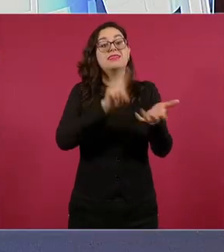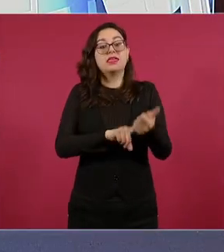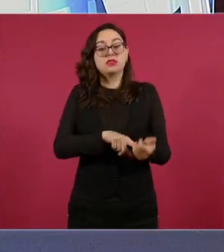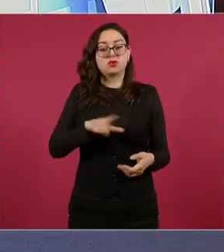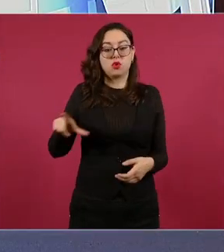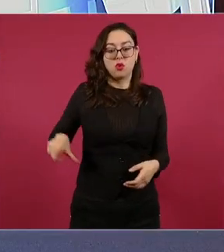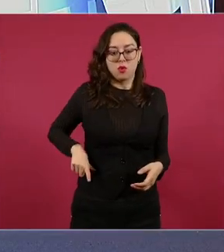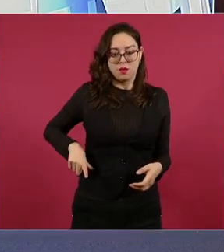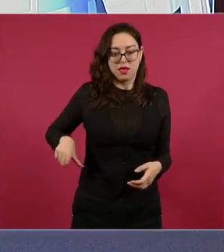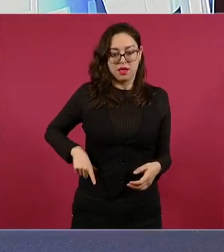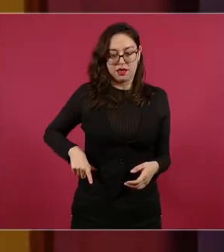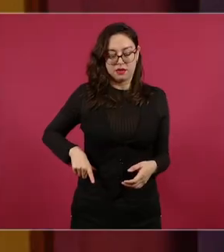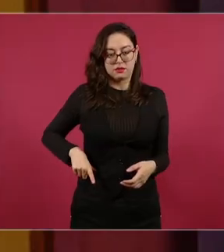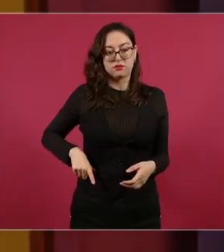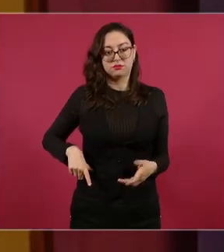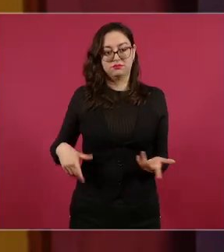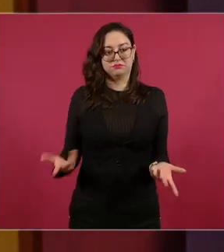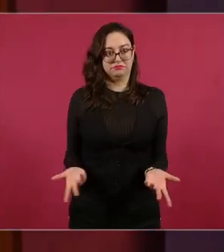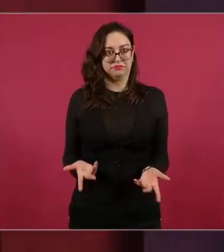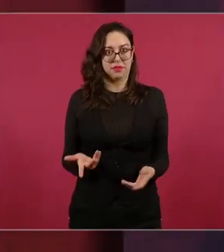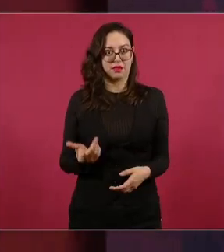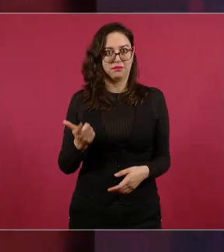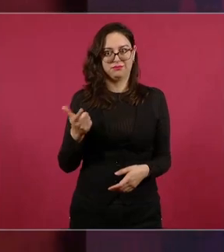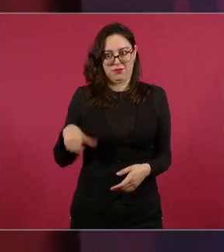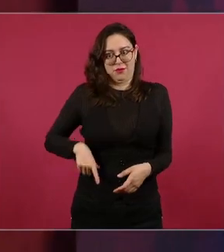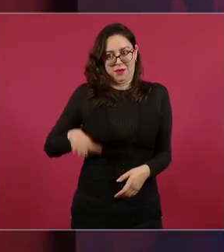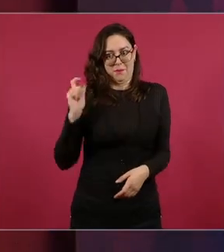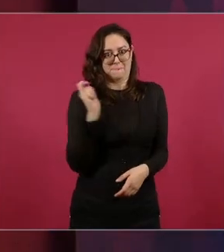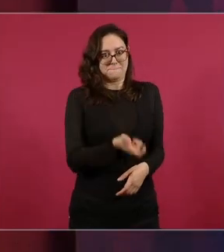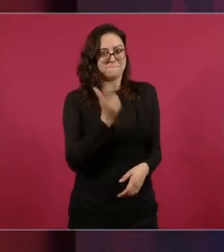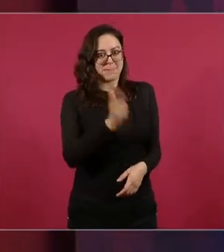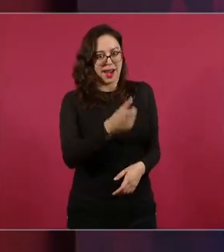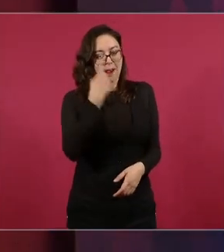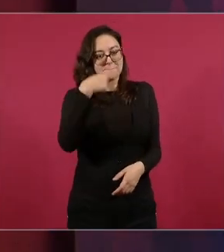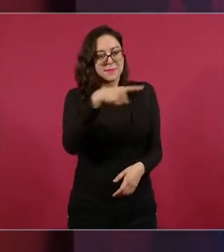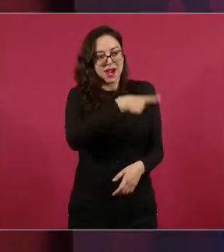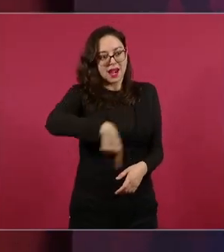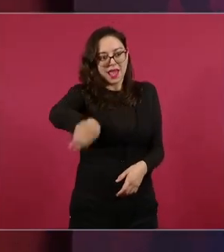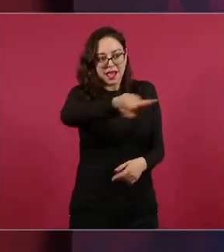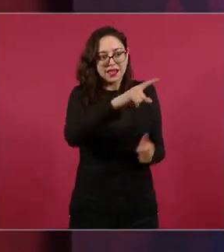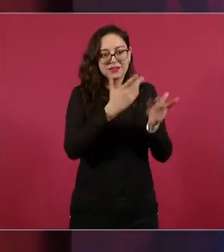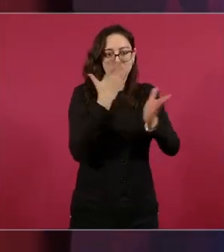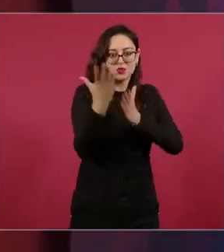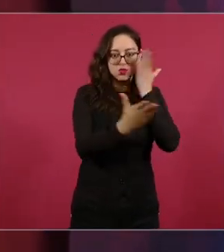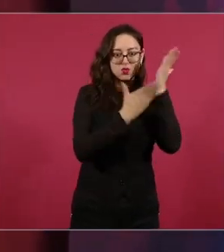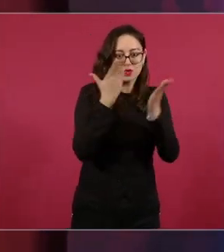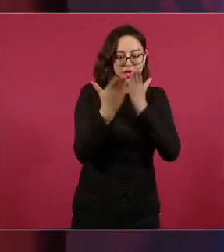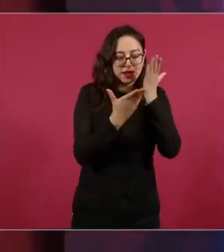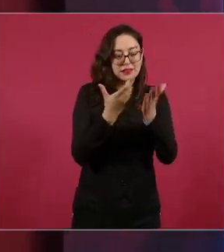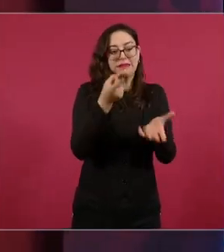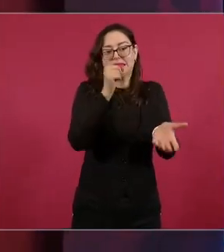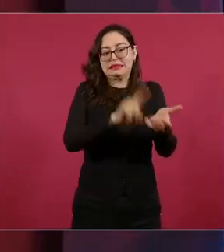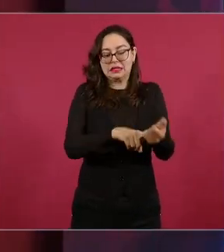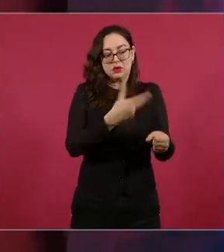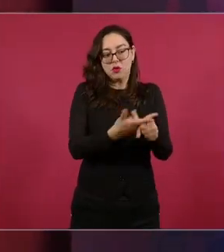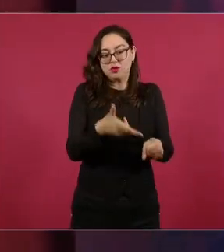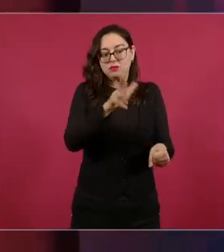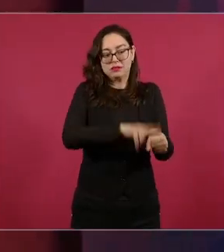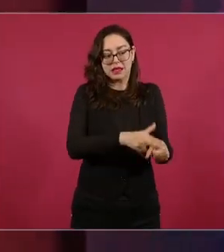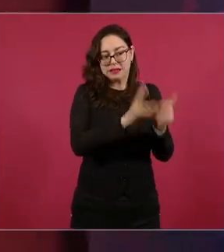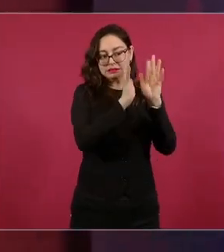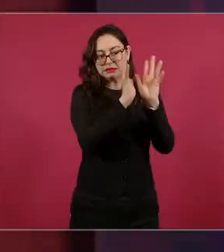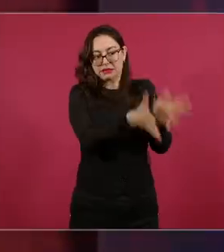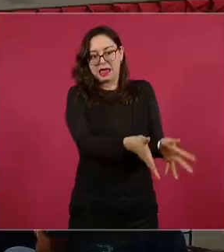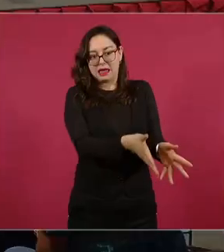son las instituciones las que pagan las becas y esa formación ya ocurre directamente en los hospitales y en las unidades